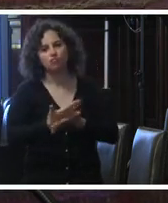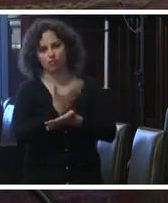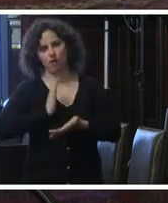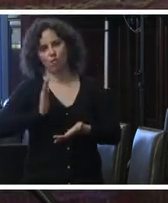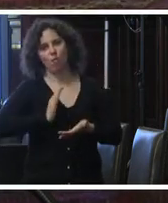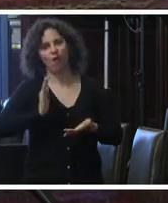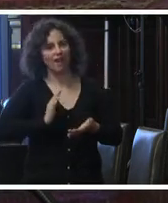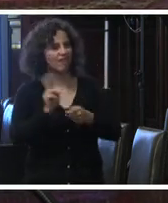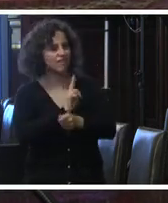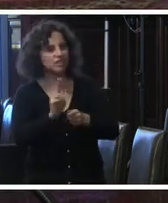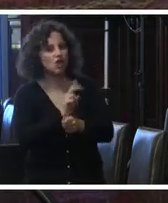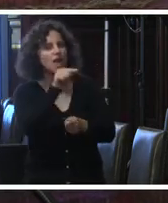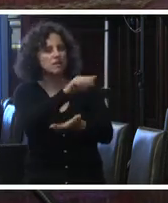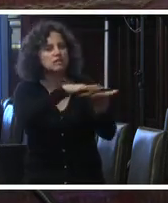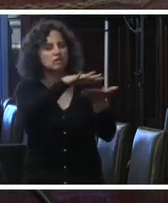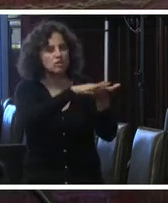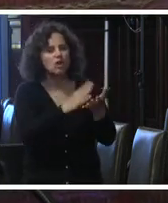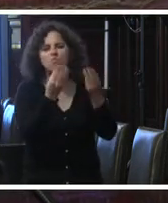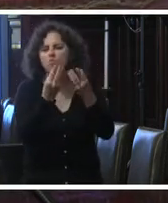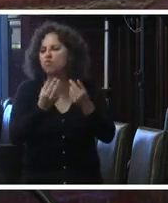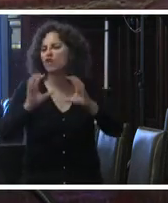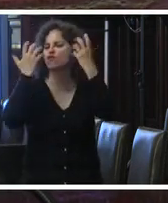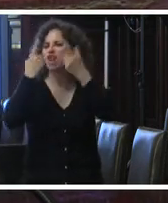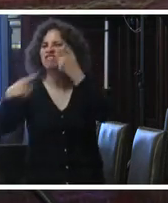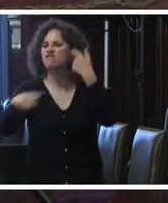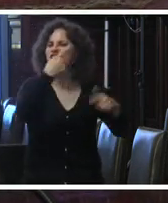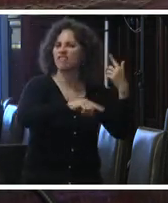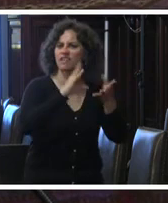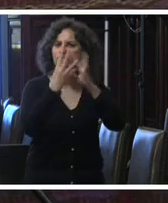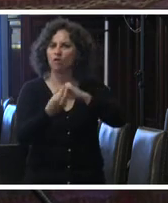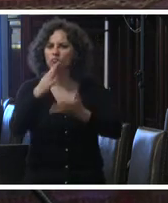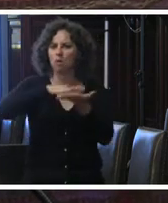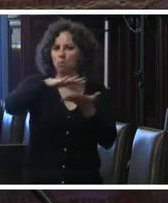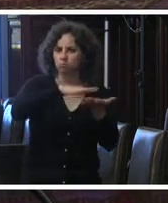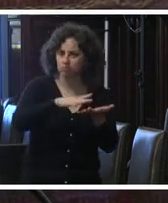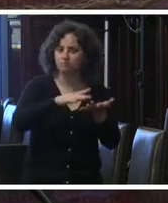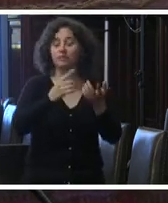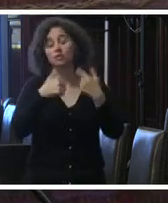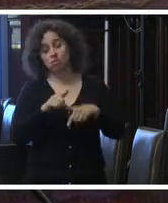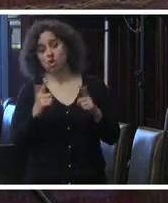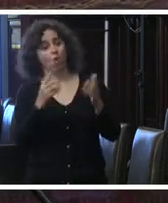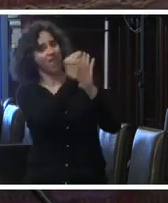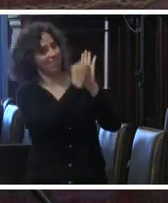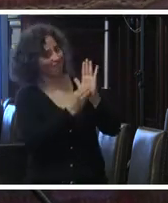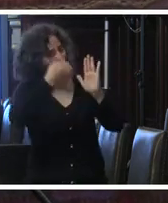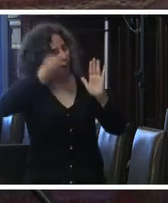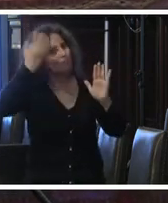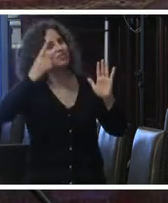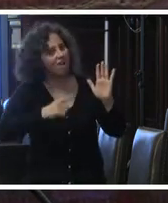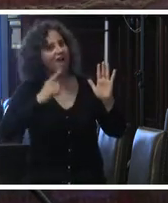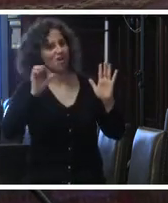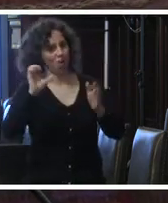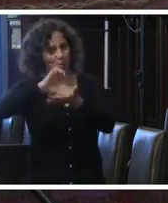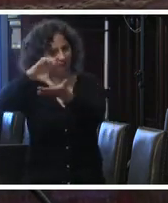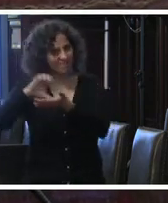las mujeres defensoras y de las múltiples formas de violencia que sufren, ¿no? Entonces, si no tenemos datos oficiales en